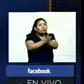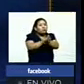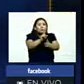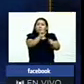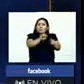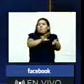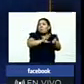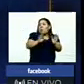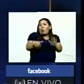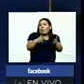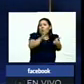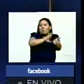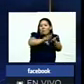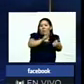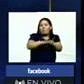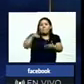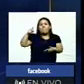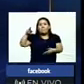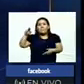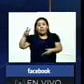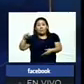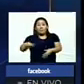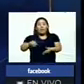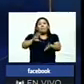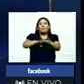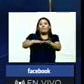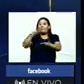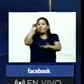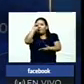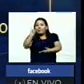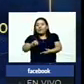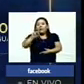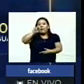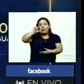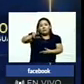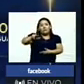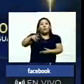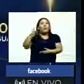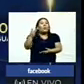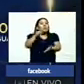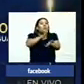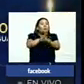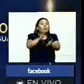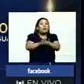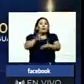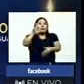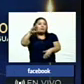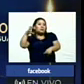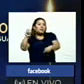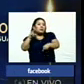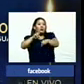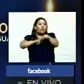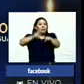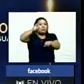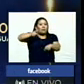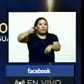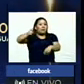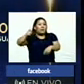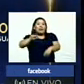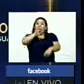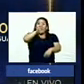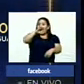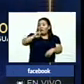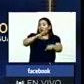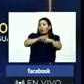pagarán prima y la tasa será del 3%, cuyo equivalente mensual es de 30 dólares con 38